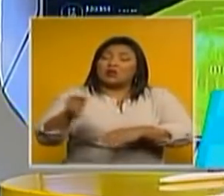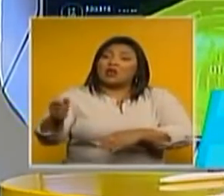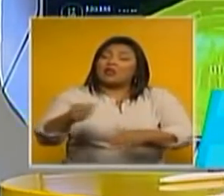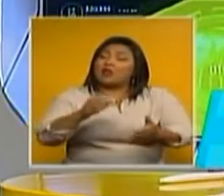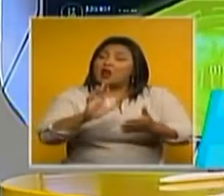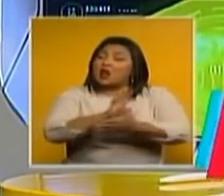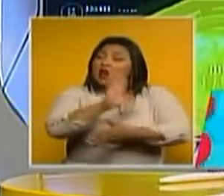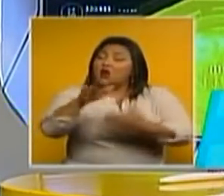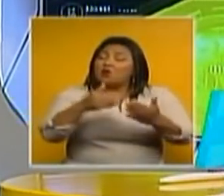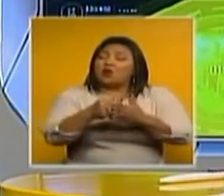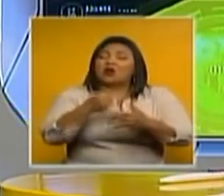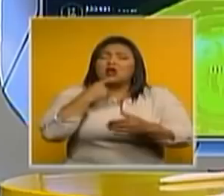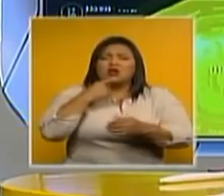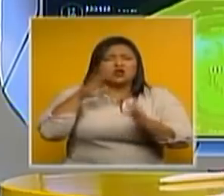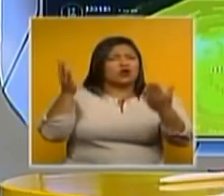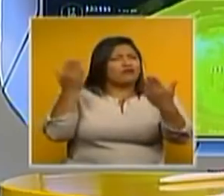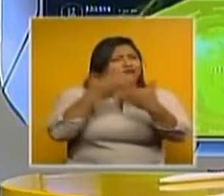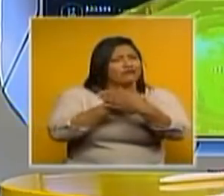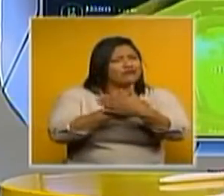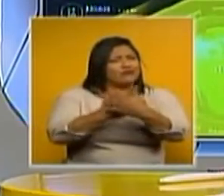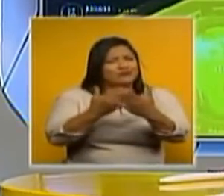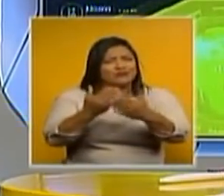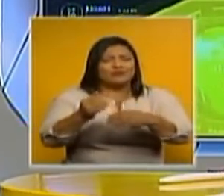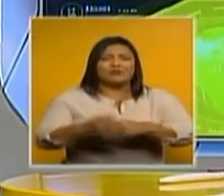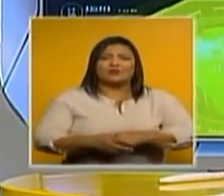todo se trata de una confusión.